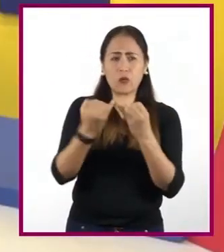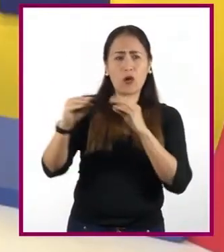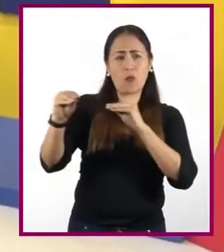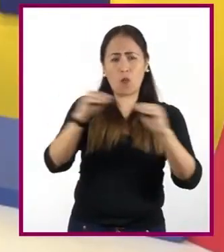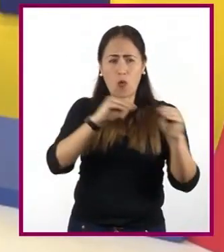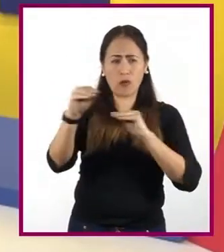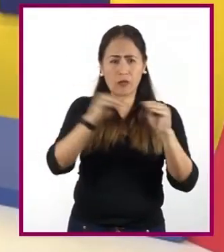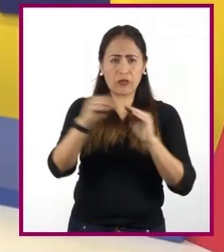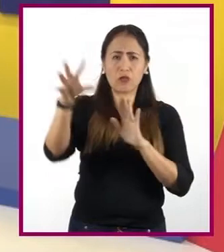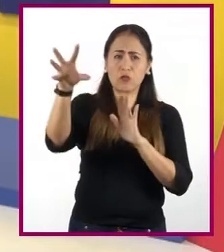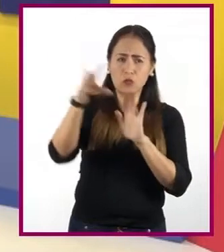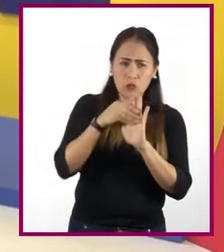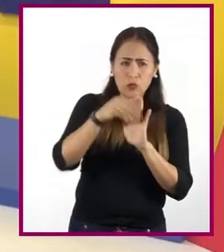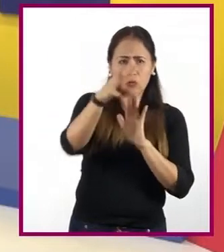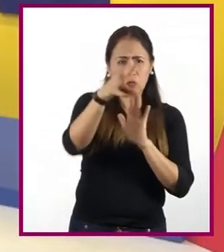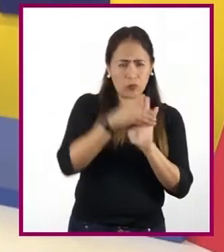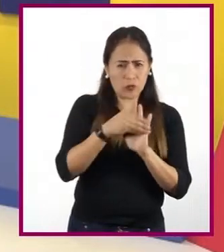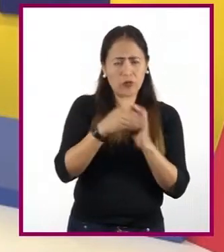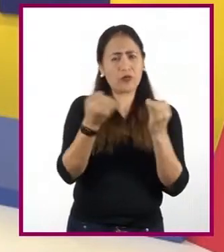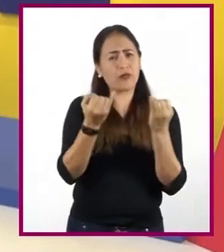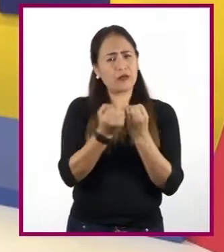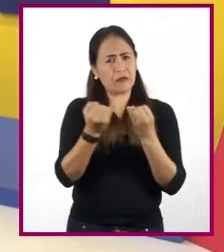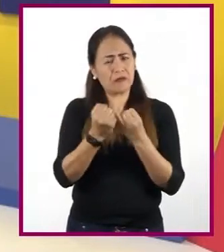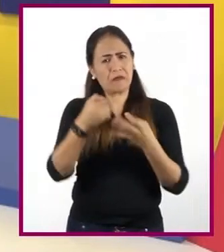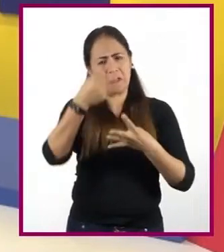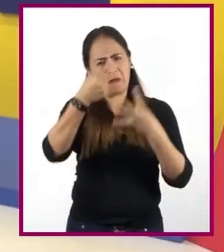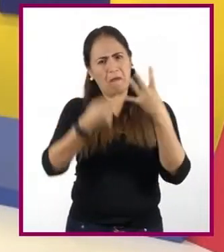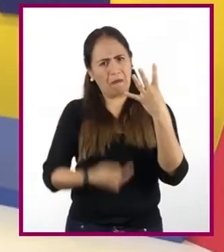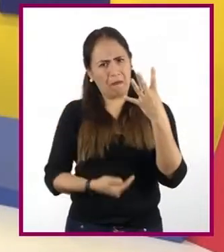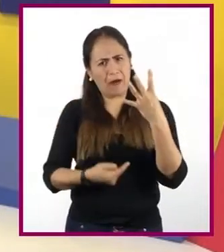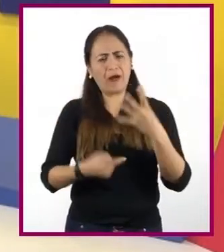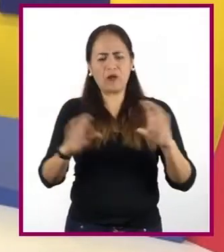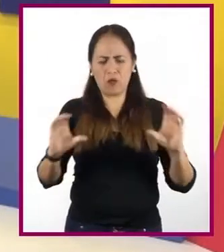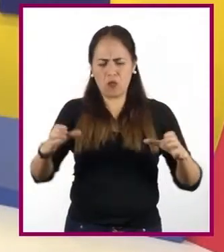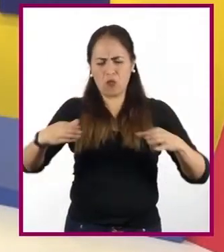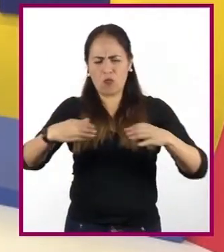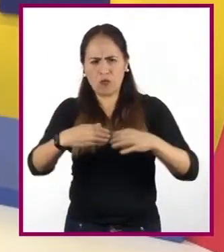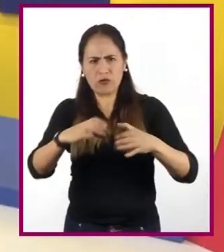movimientos, rumbos y efectos sobre la comunidad.